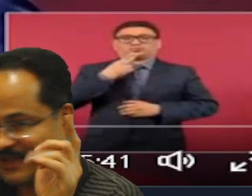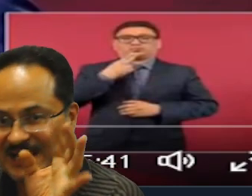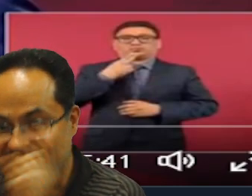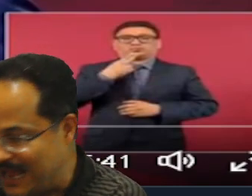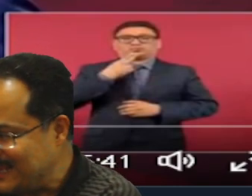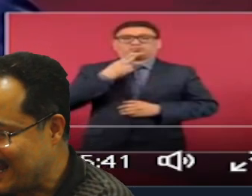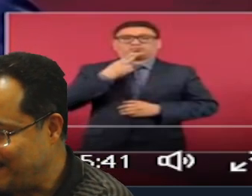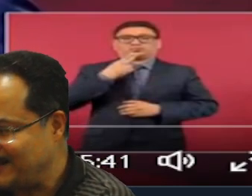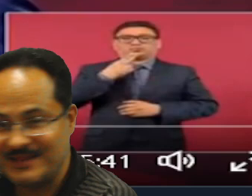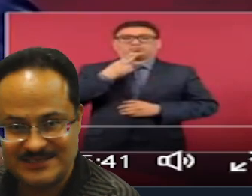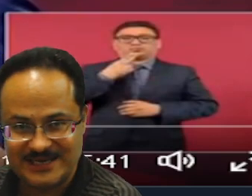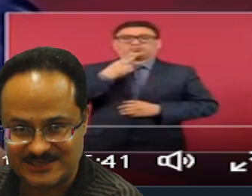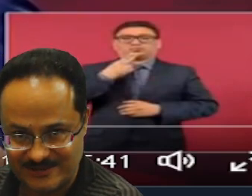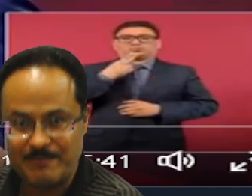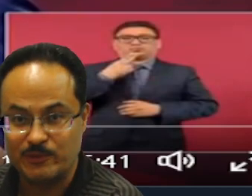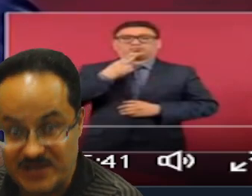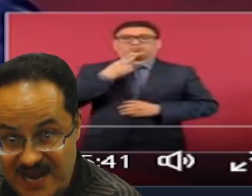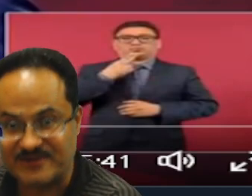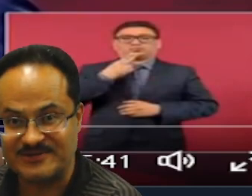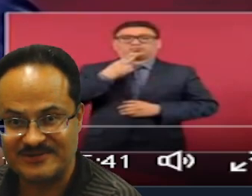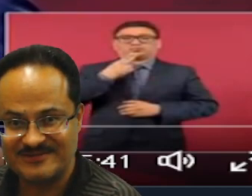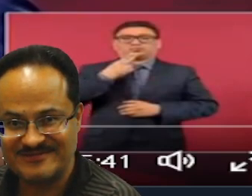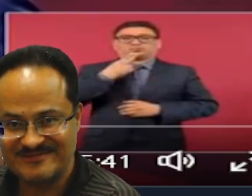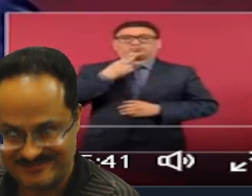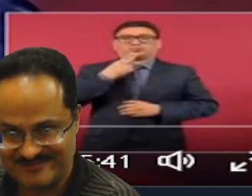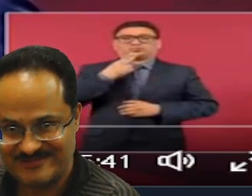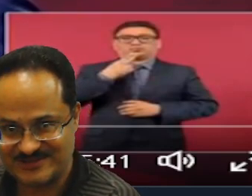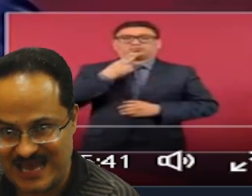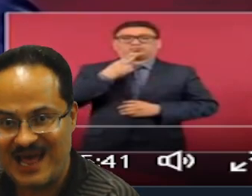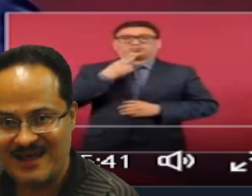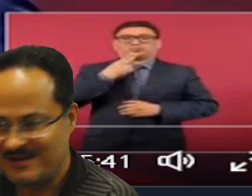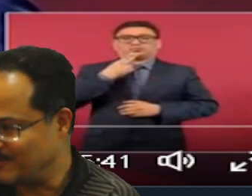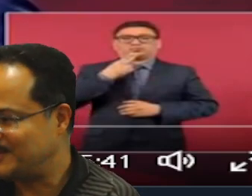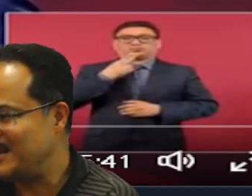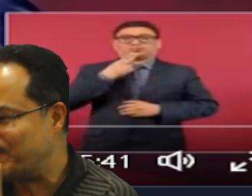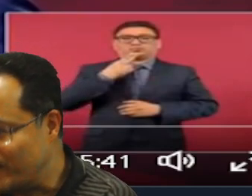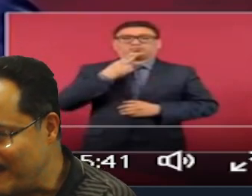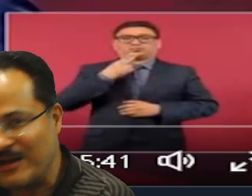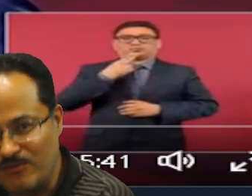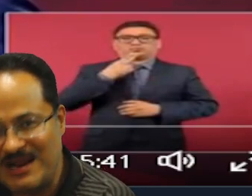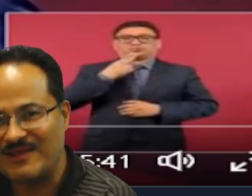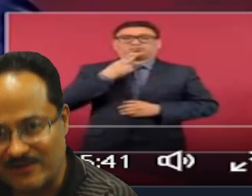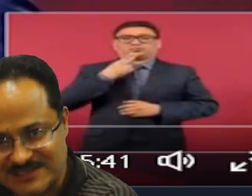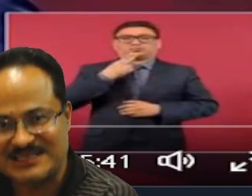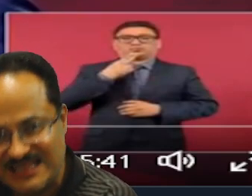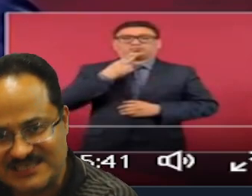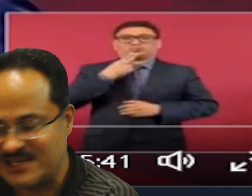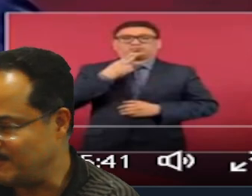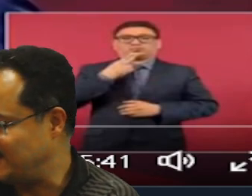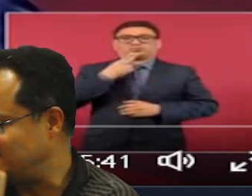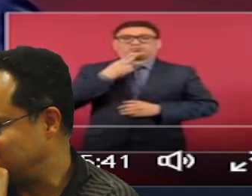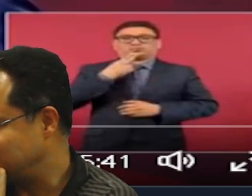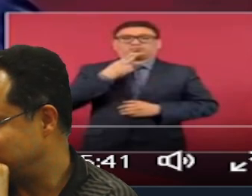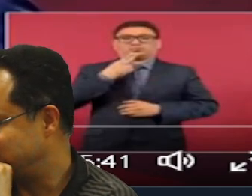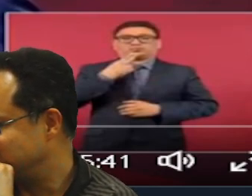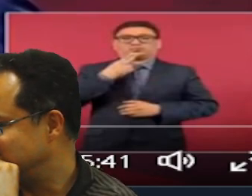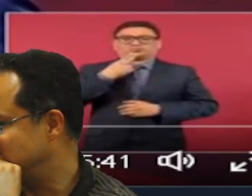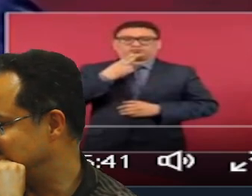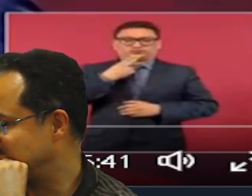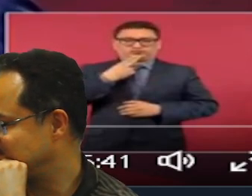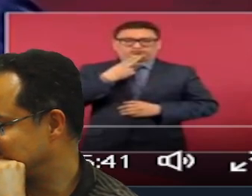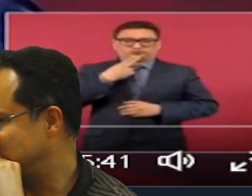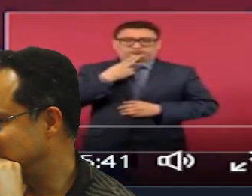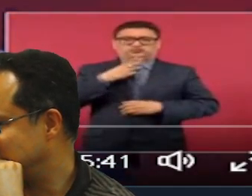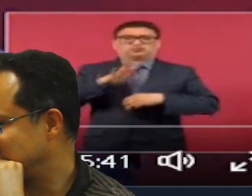ahí ahí acaba de decir eso eh pudieron O sea no tiene prueba alguna de lo que está diciendo ahí